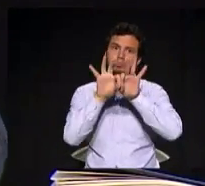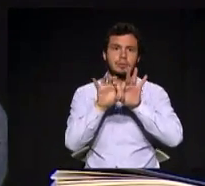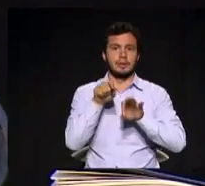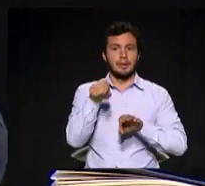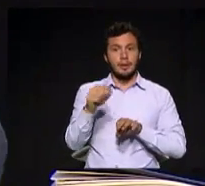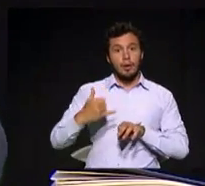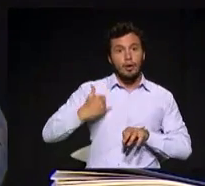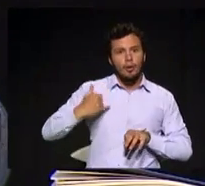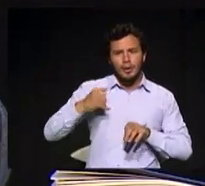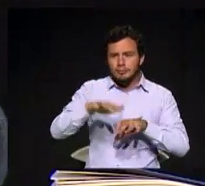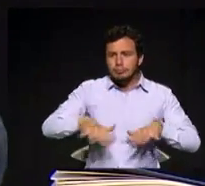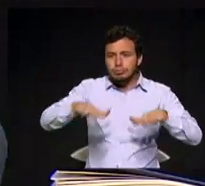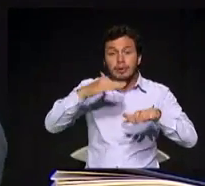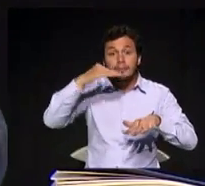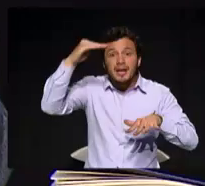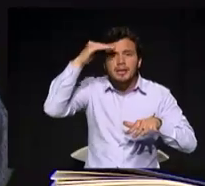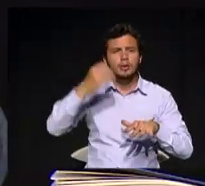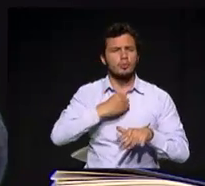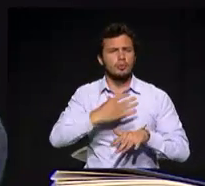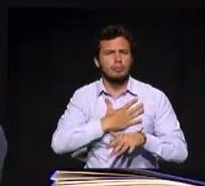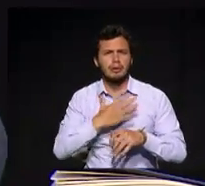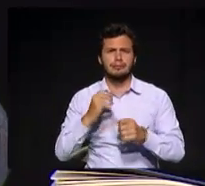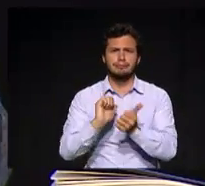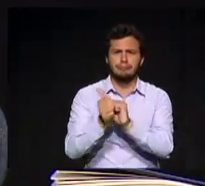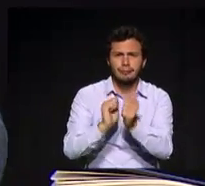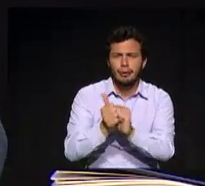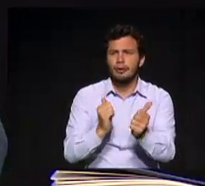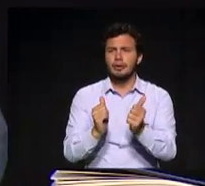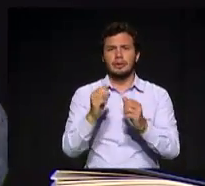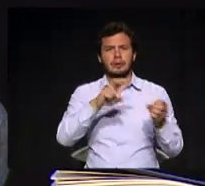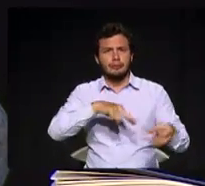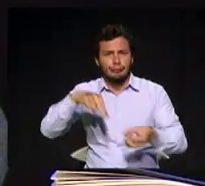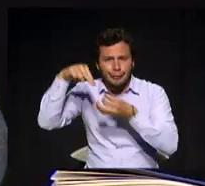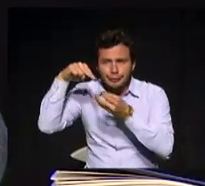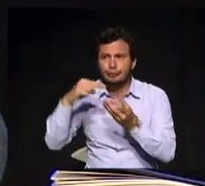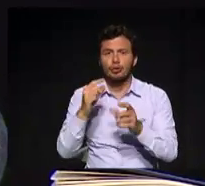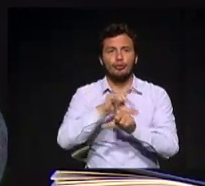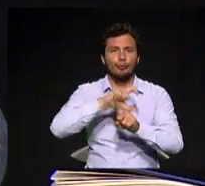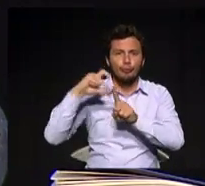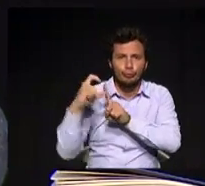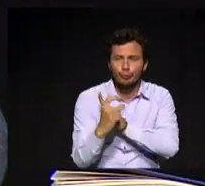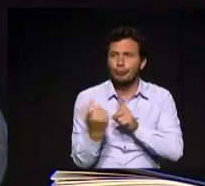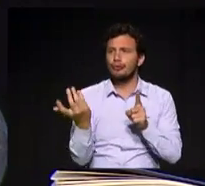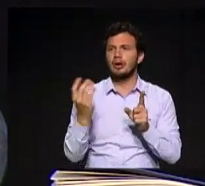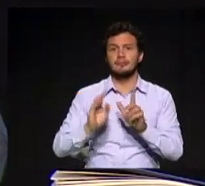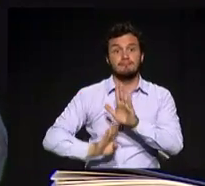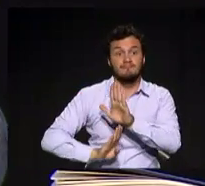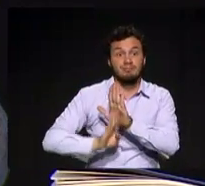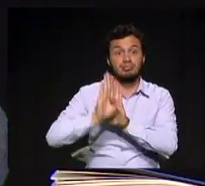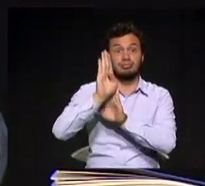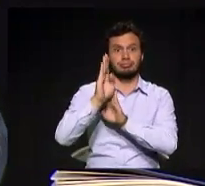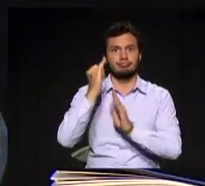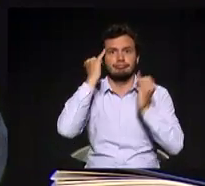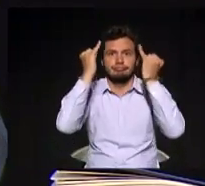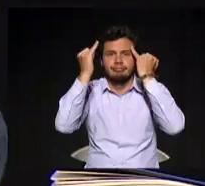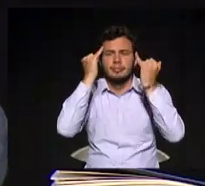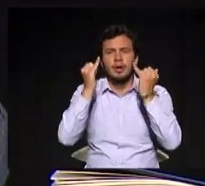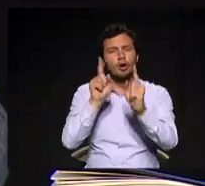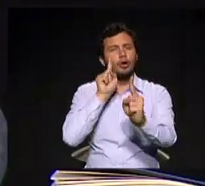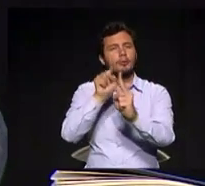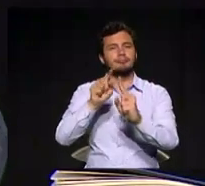oportunidad en deporte en educación en cultura en emprendimiento para que encuentren un proyecto de vida donde puedan soñar